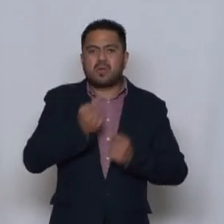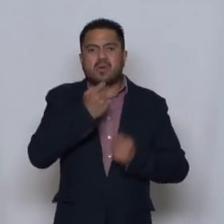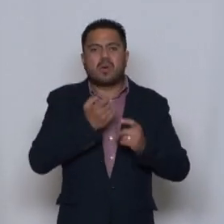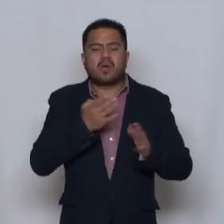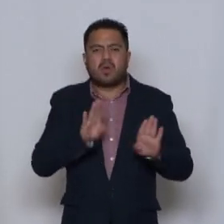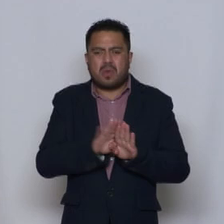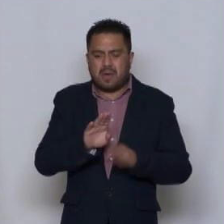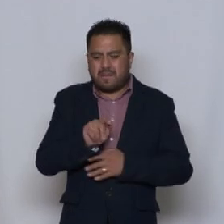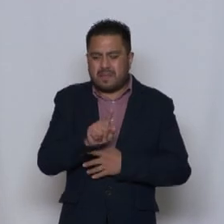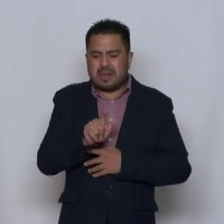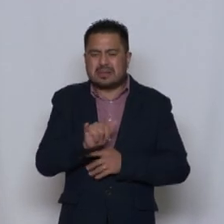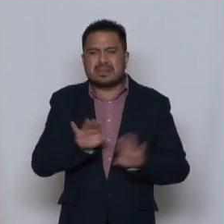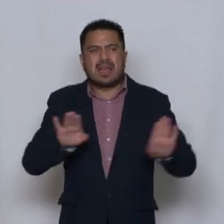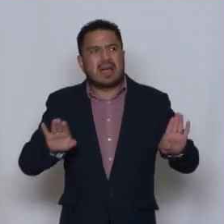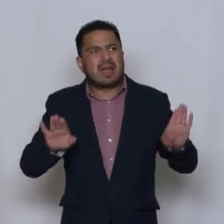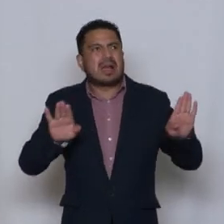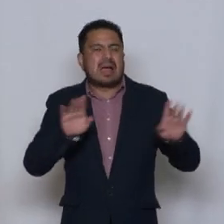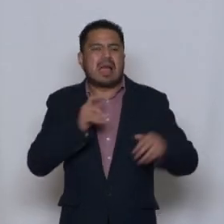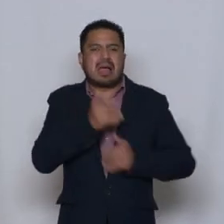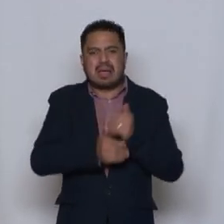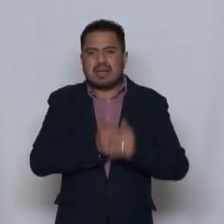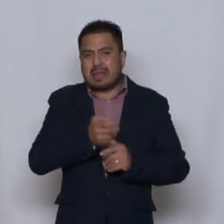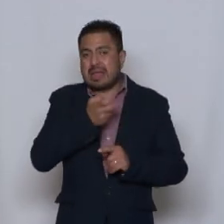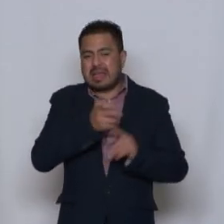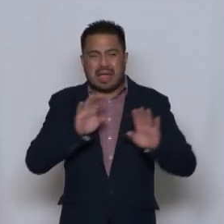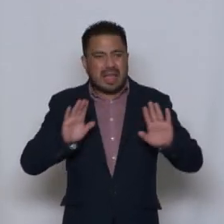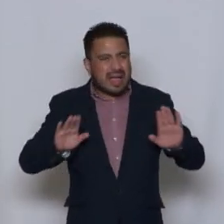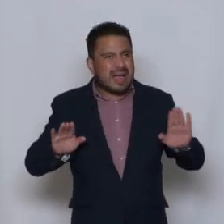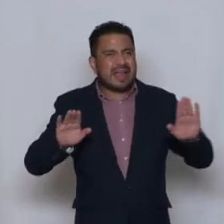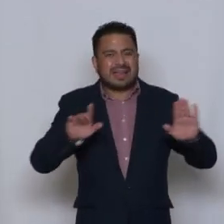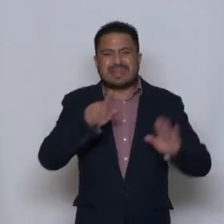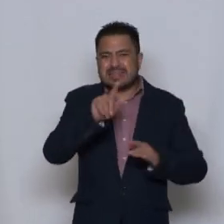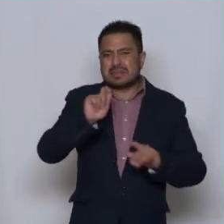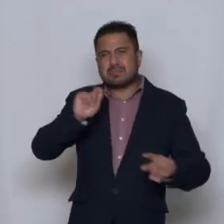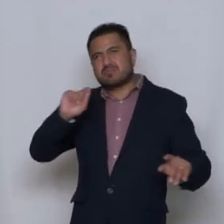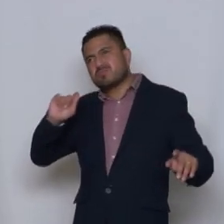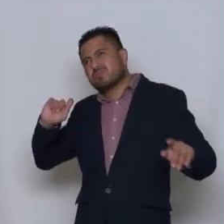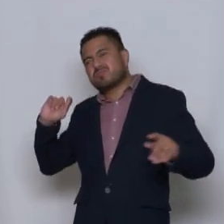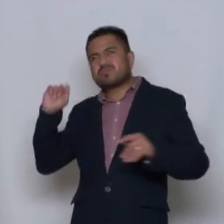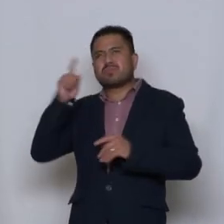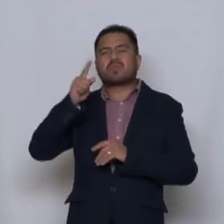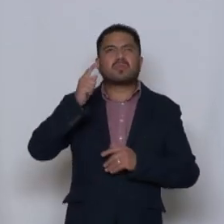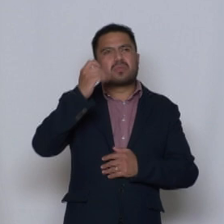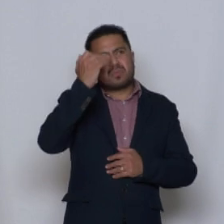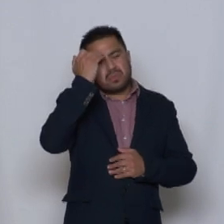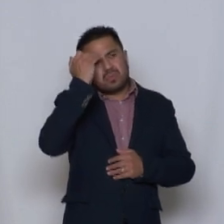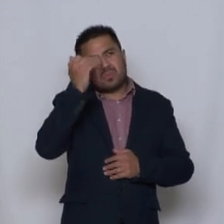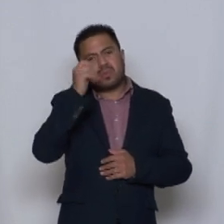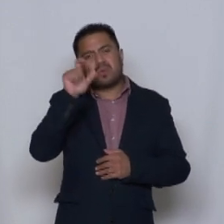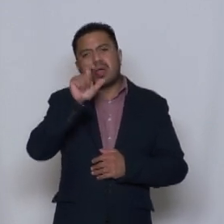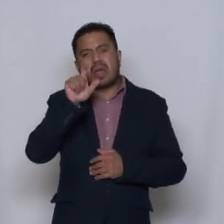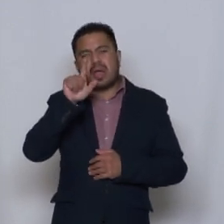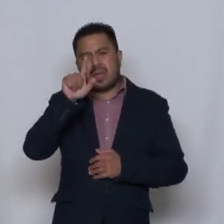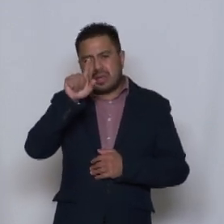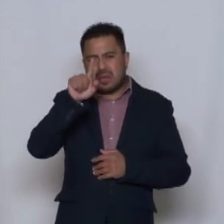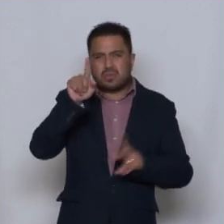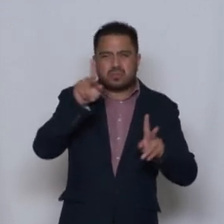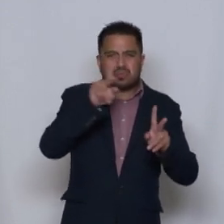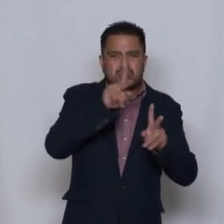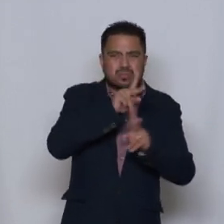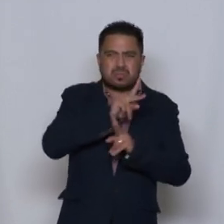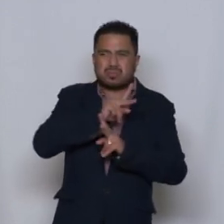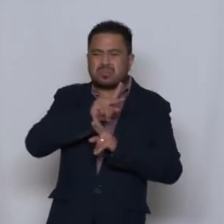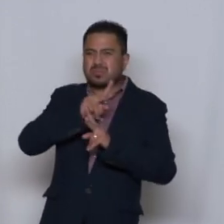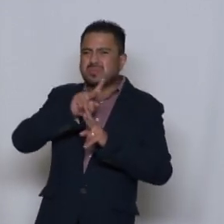balsa, avioncitos de madera balsa. Esos avioncitos usted los avienta y vuelan un rato, pero si encuentran alguna corriente de aire o los